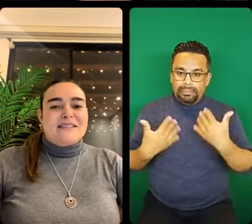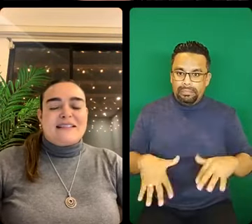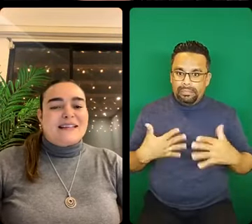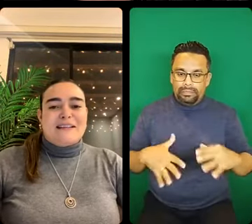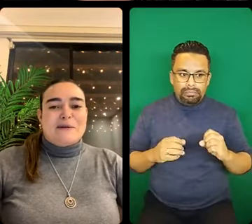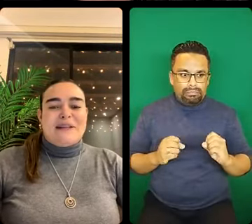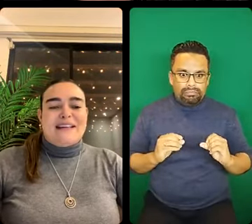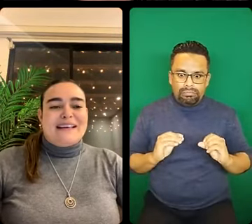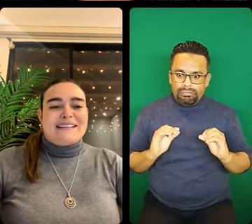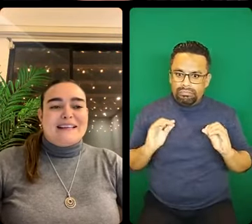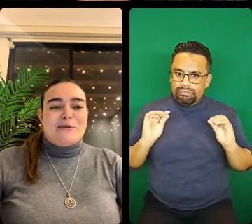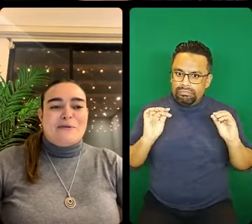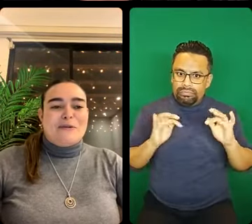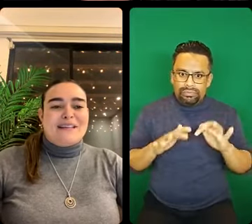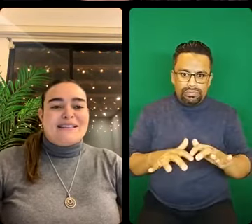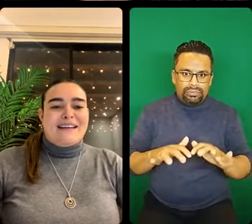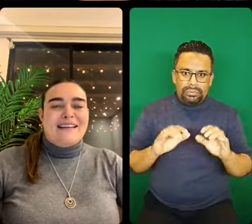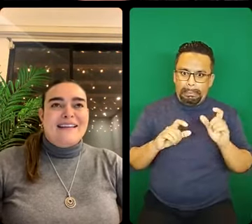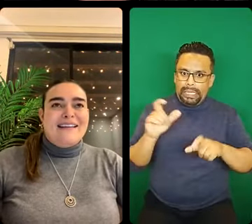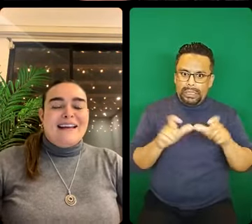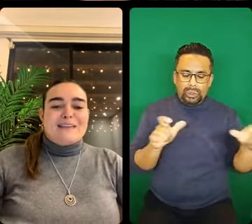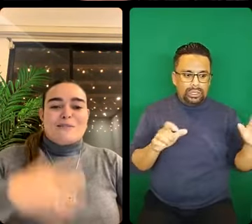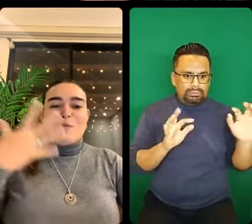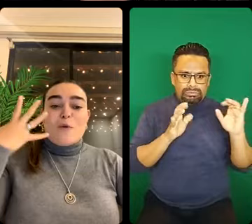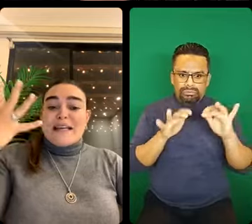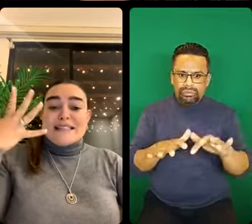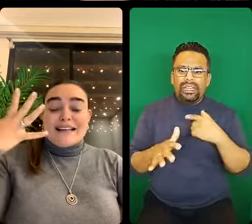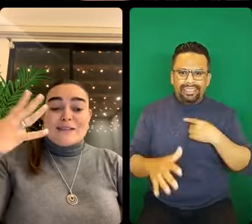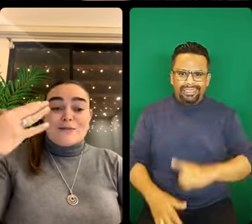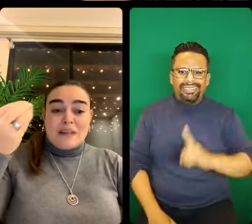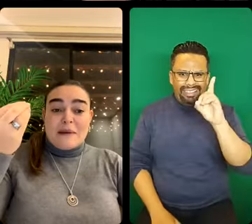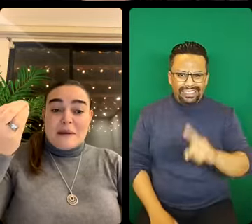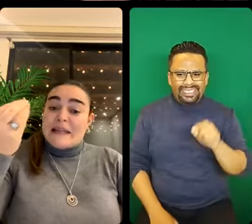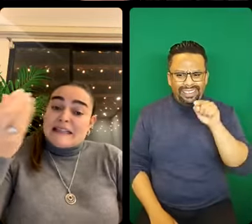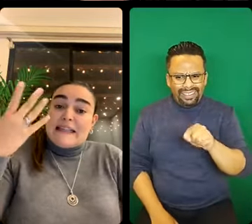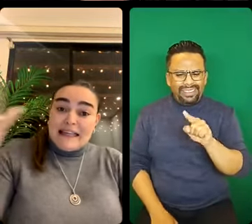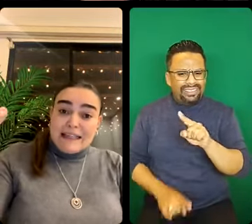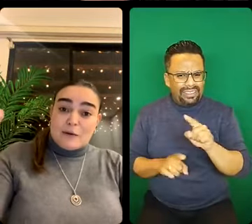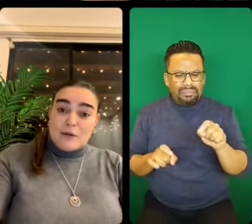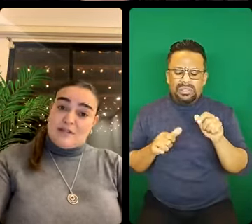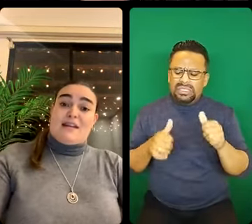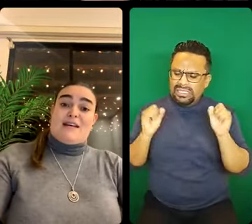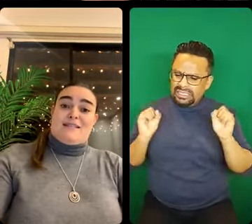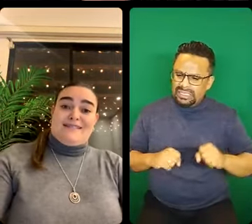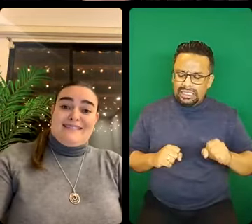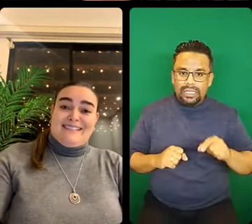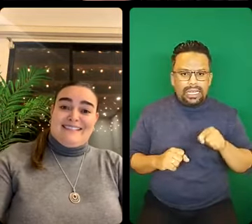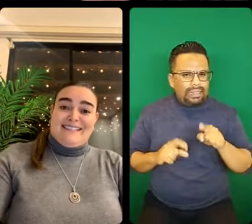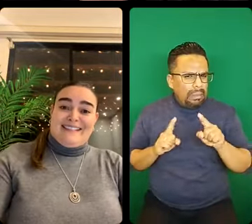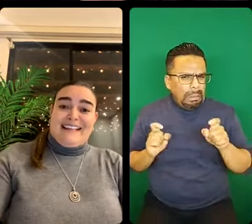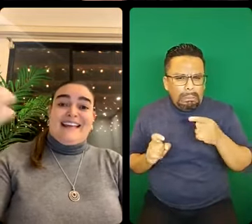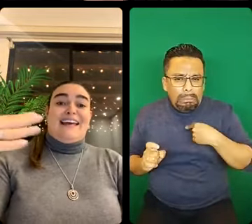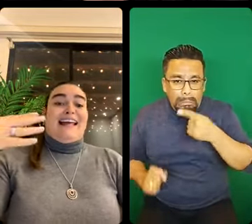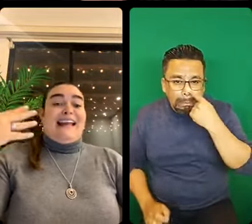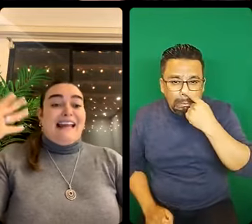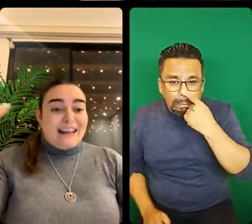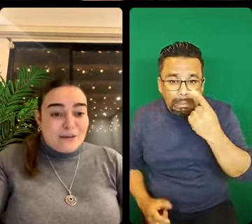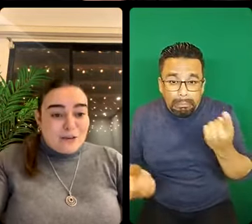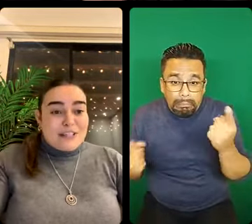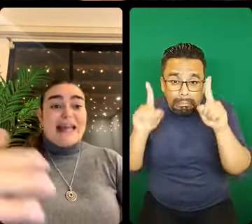que ha tenido esta categoría. Es que uno dice, esto muestra que es un tema de verdad que genera curiosidad, que